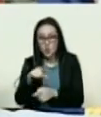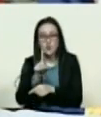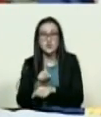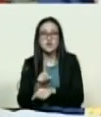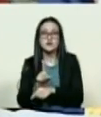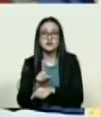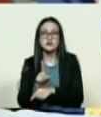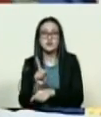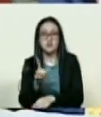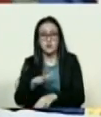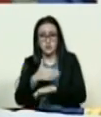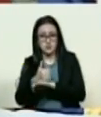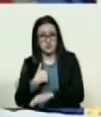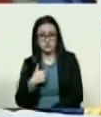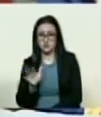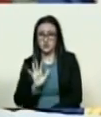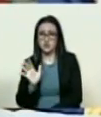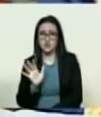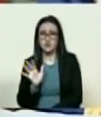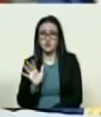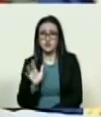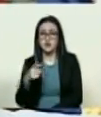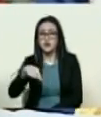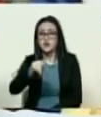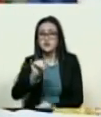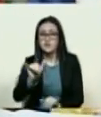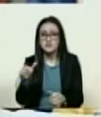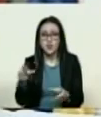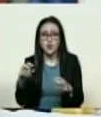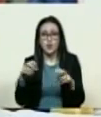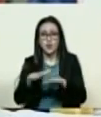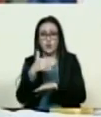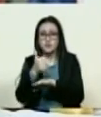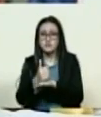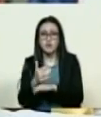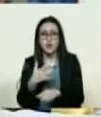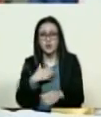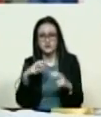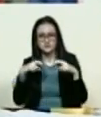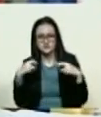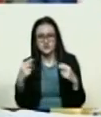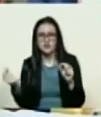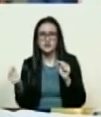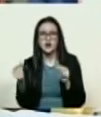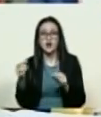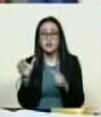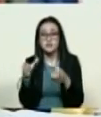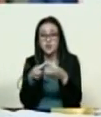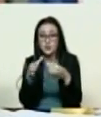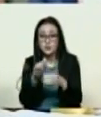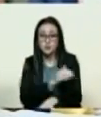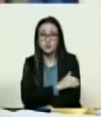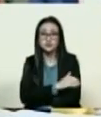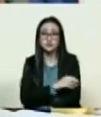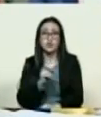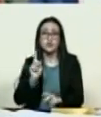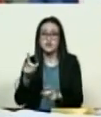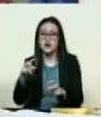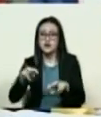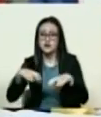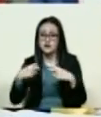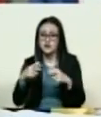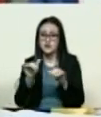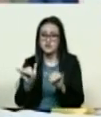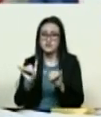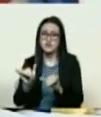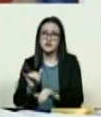único, no por culpa de nosotros. Es por culpa de ellos que no se pueden sentar. Hace falta una mesa de diálogo en la oposición venezolana. Una